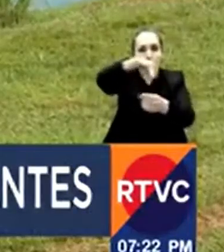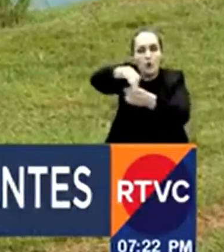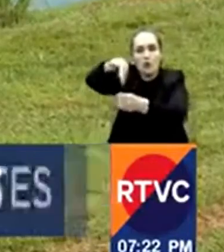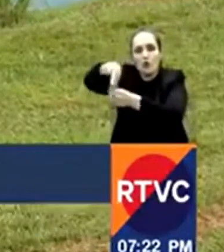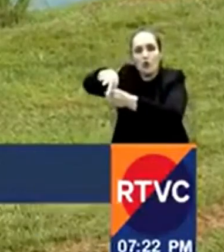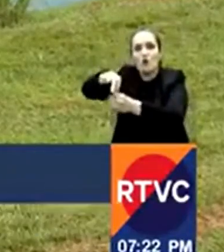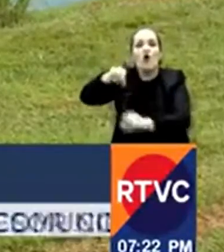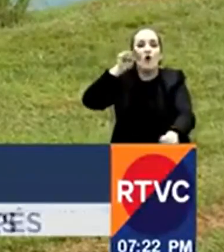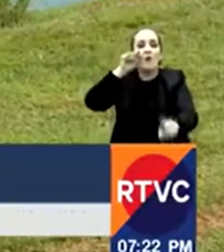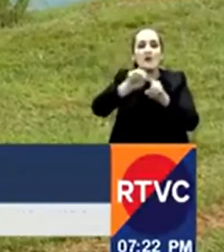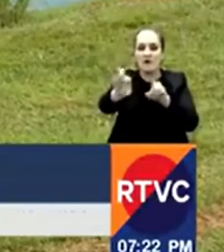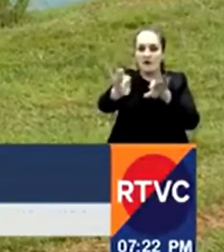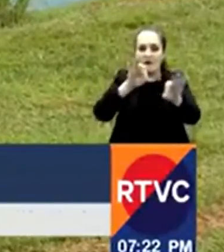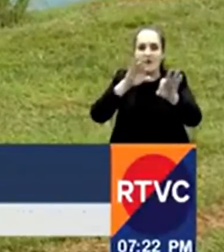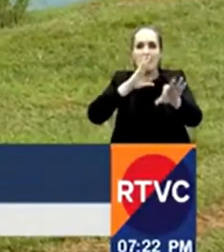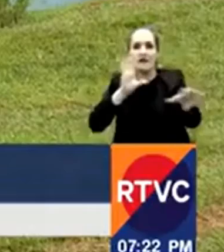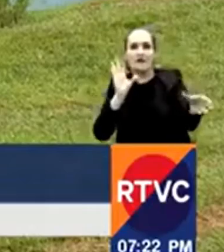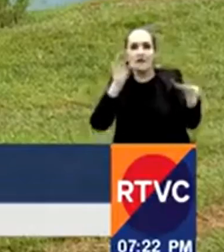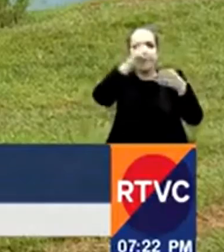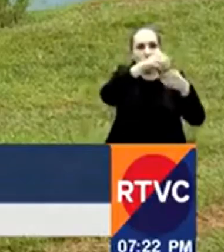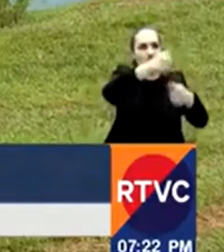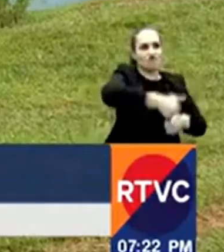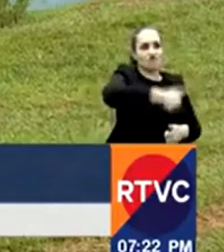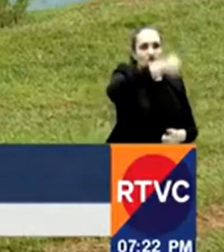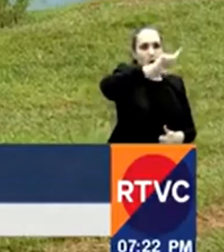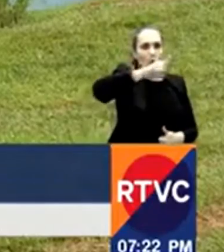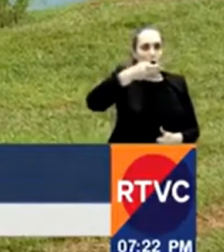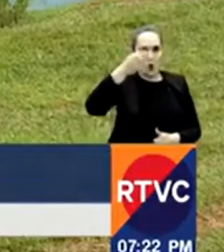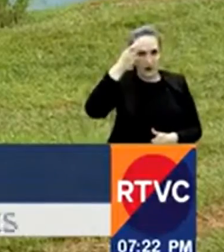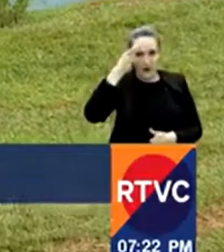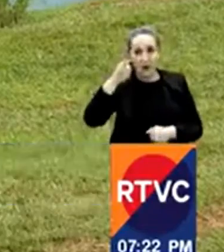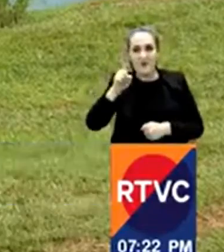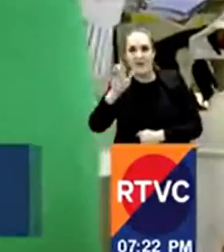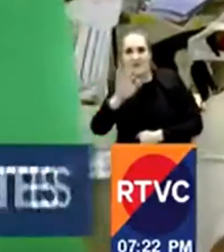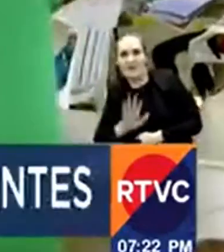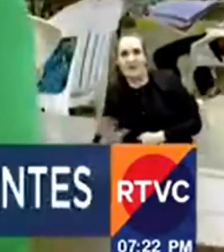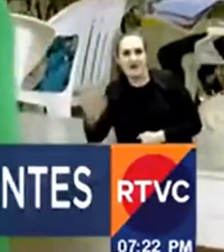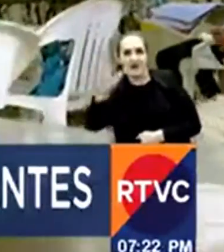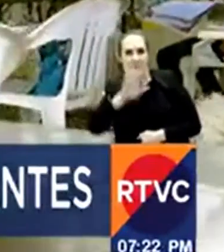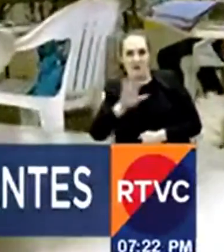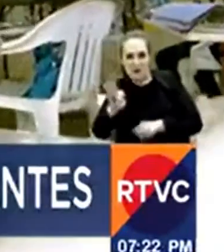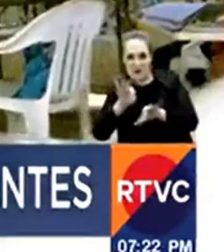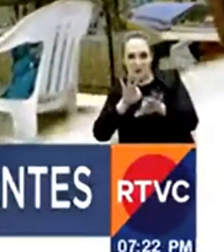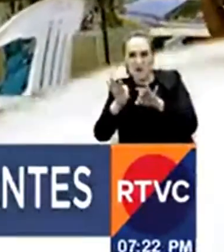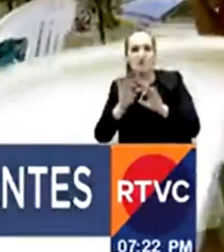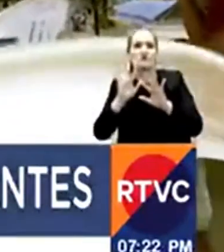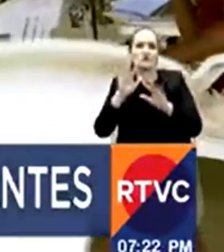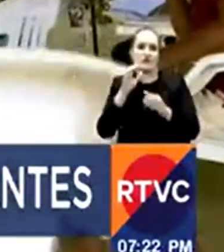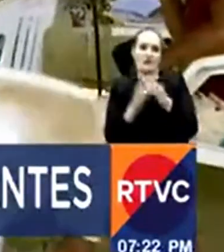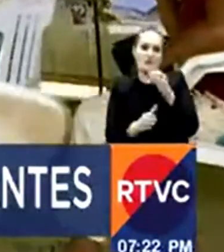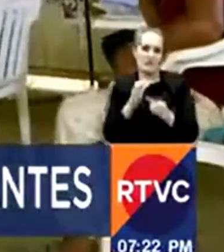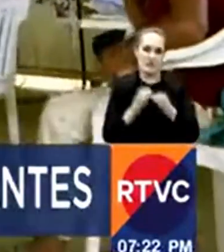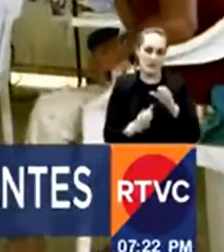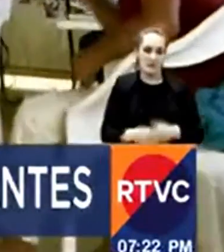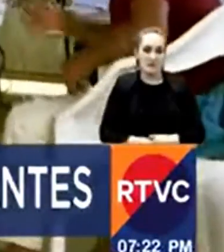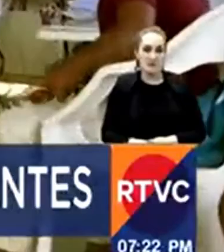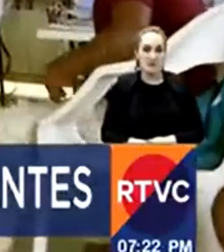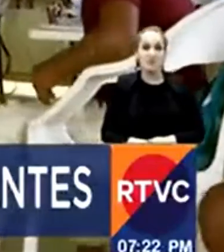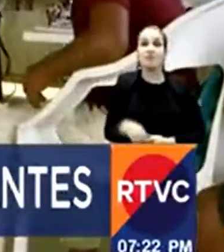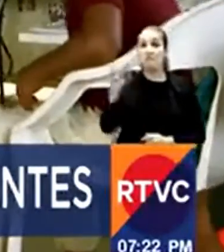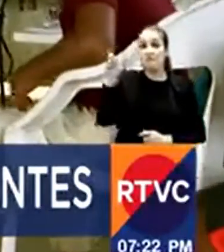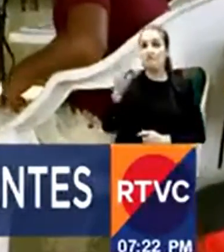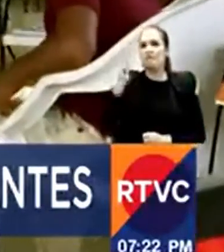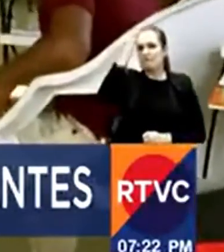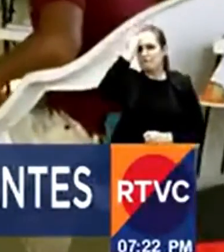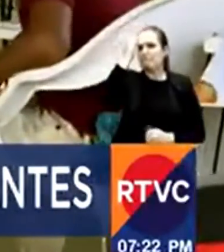que va a representar a la nación y a los que van a representar por departamentos también. Como docente sabe que el compromiso